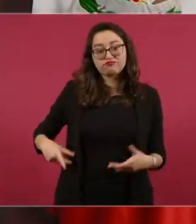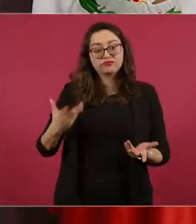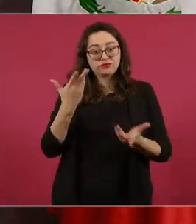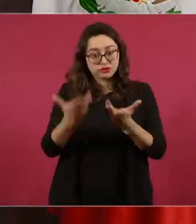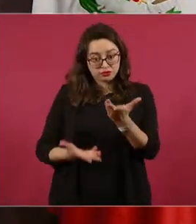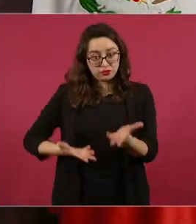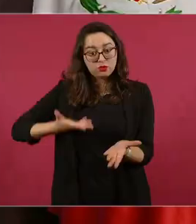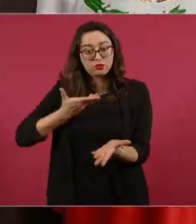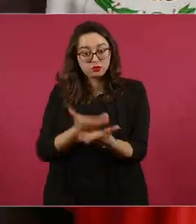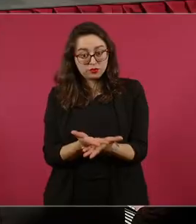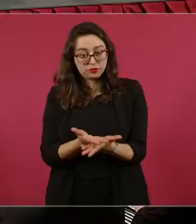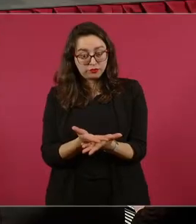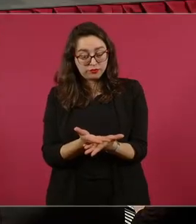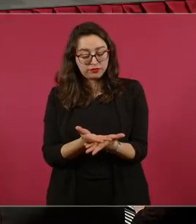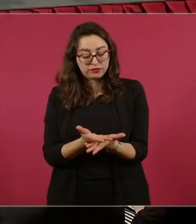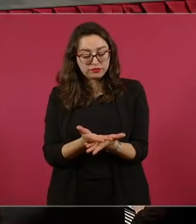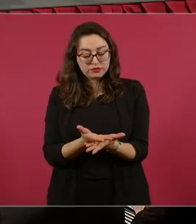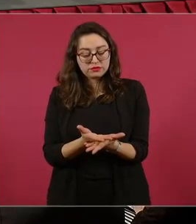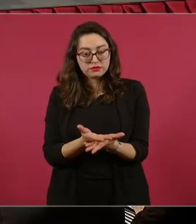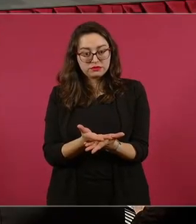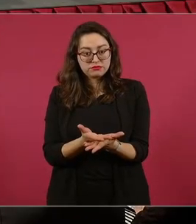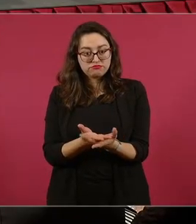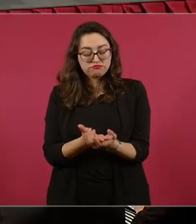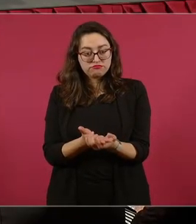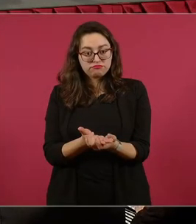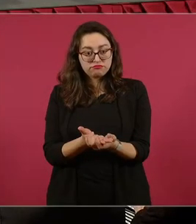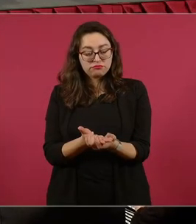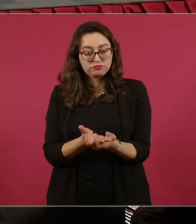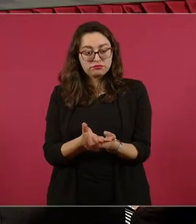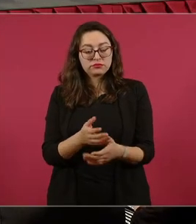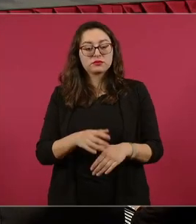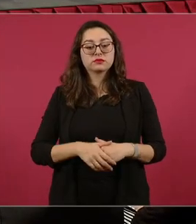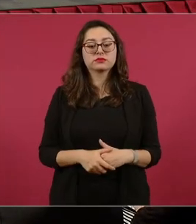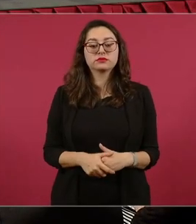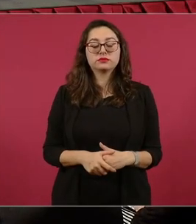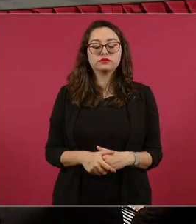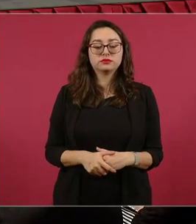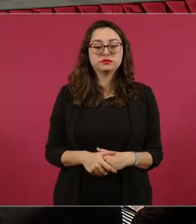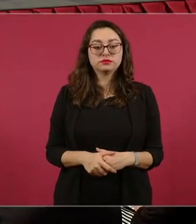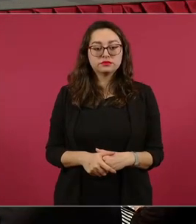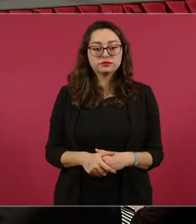porque en el caso de los trabajadores,